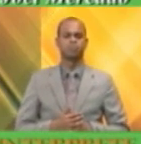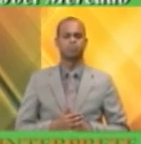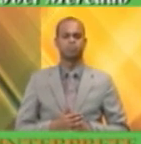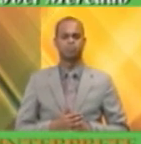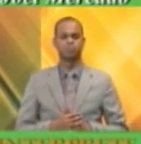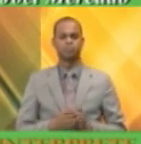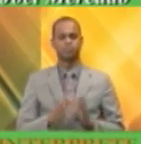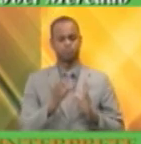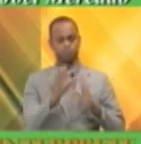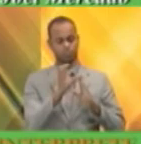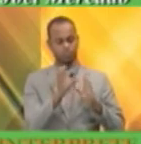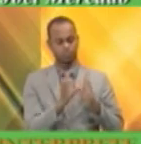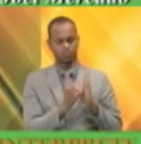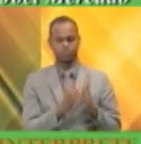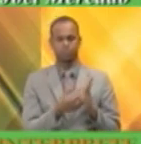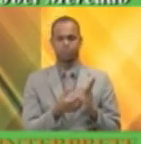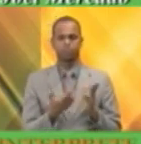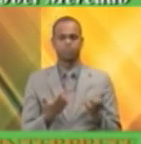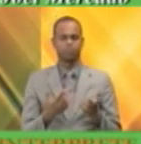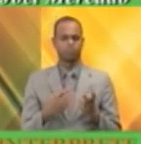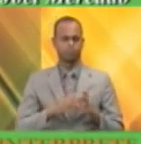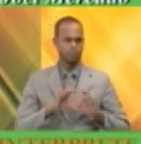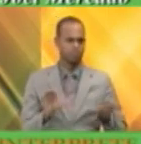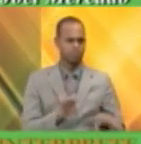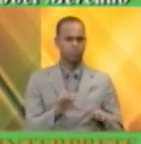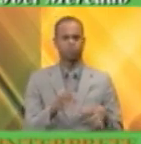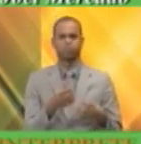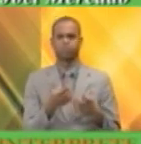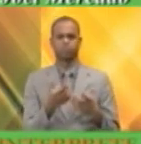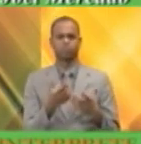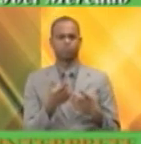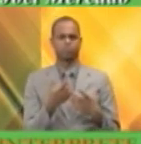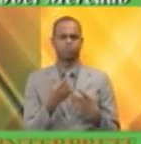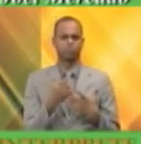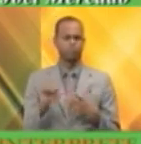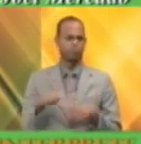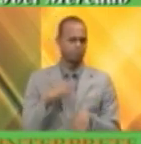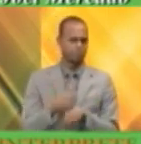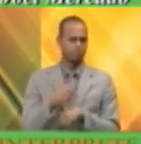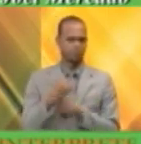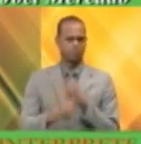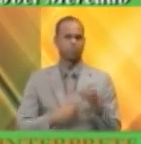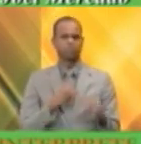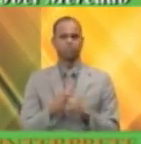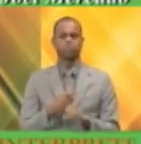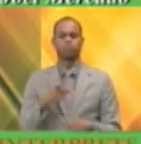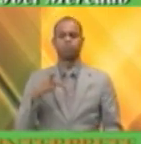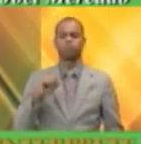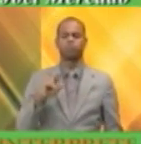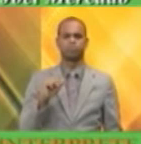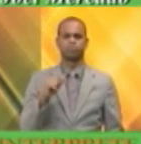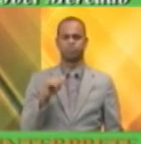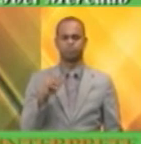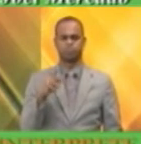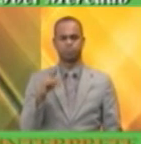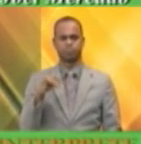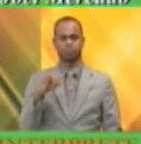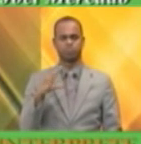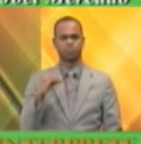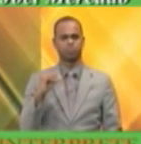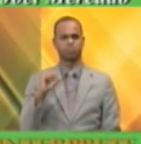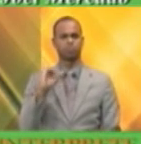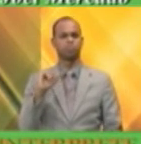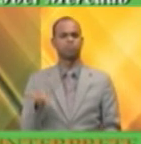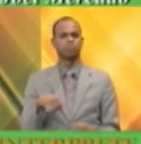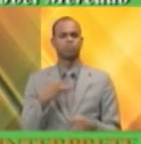constitución ya o la realización de los paralímpicos internacionales como tal. Es una institución